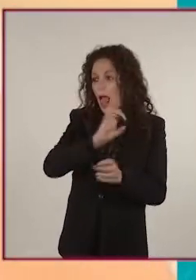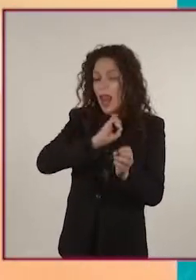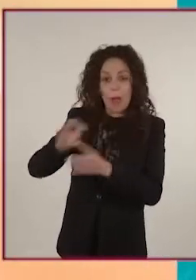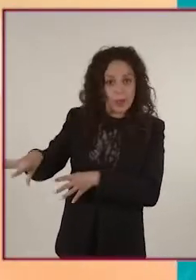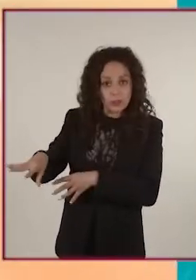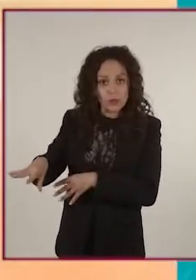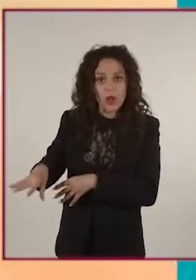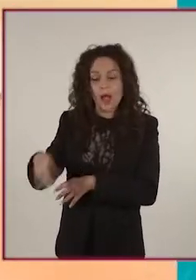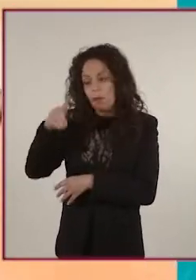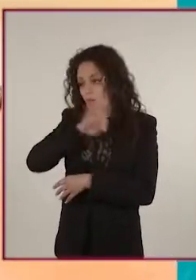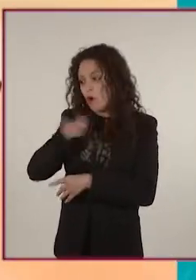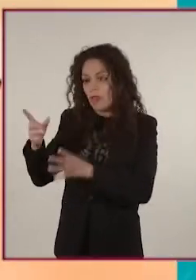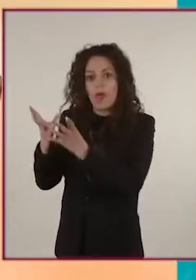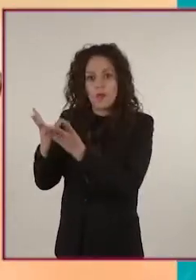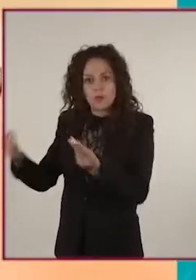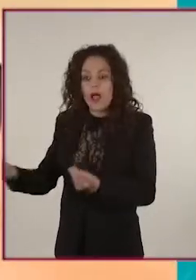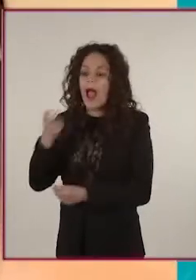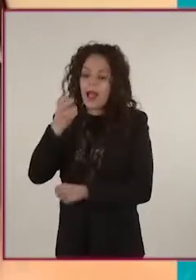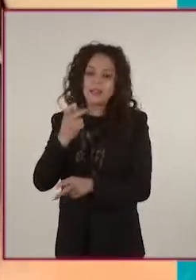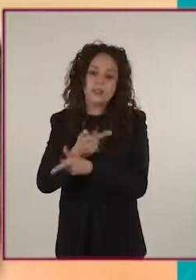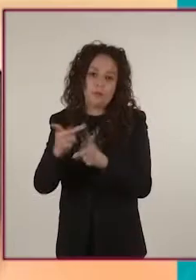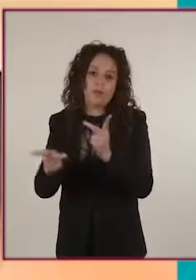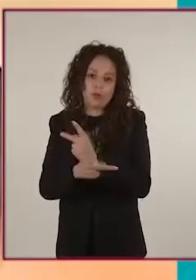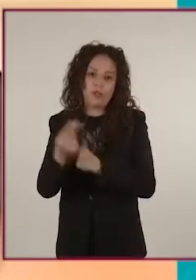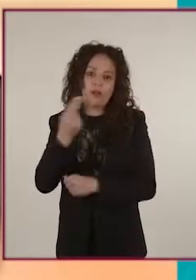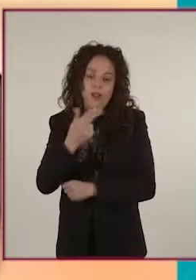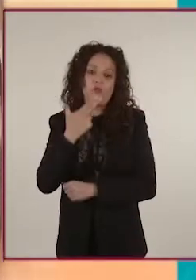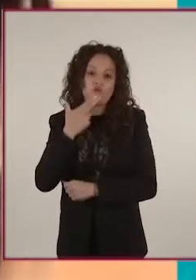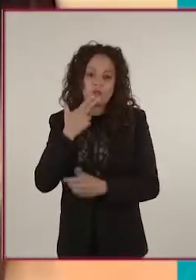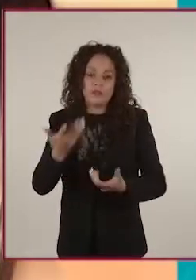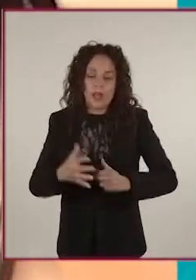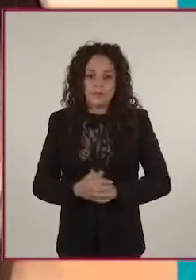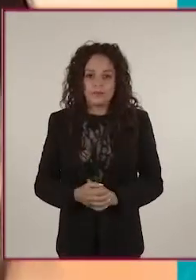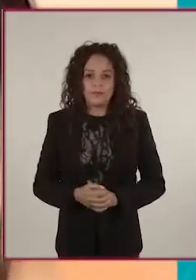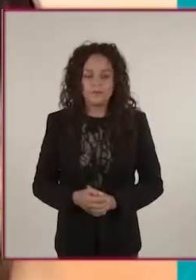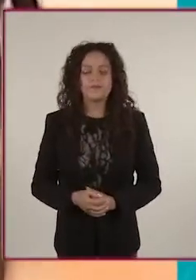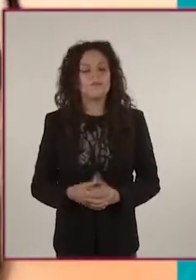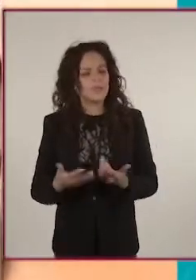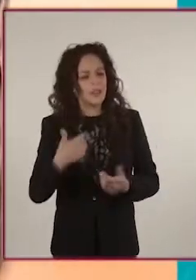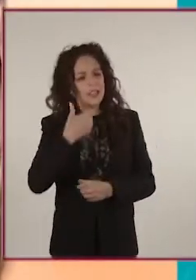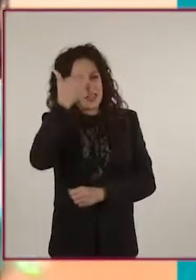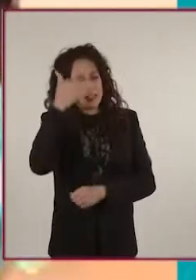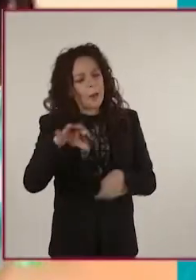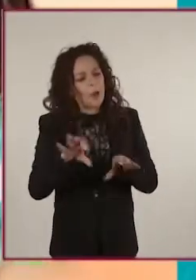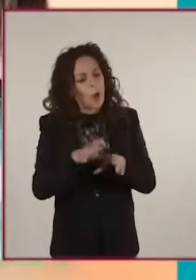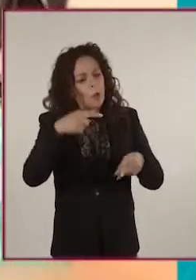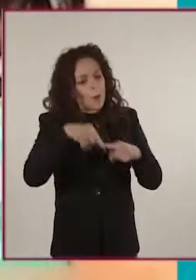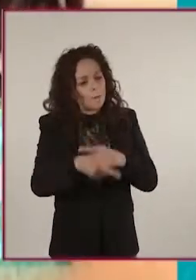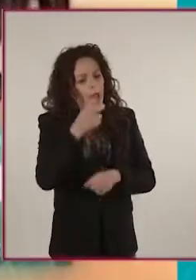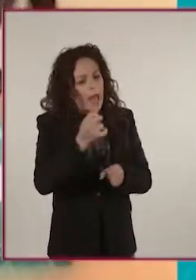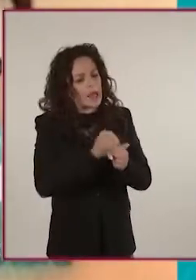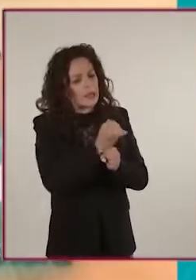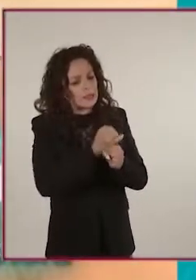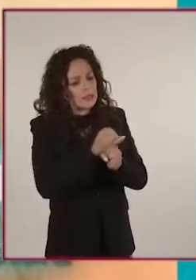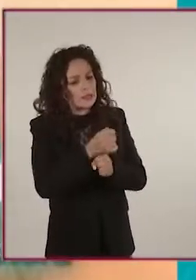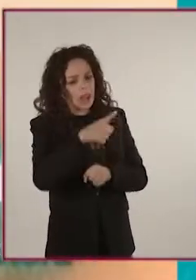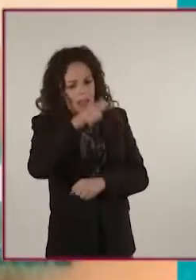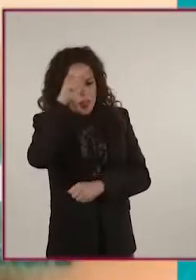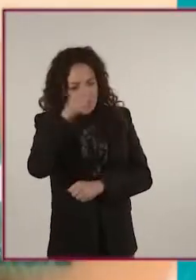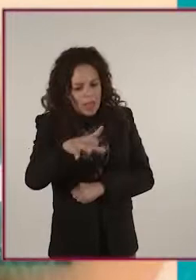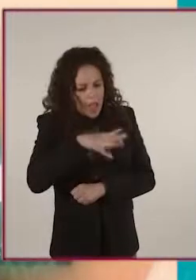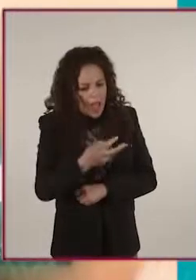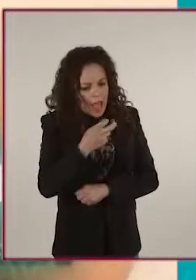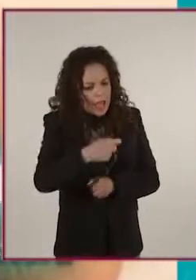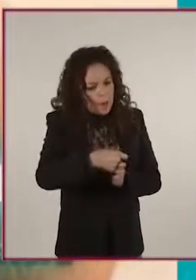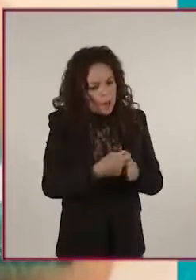de productos, ¿no? ¿Cómo empiezan esta investigación? ¿Cómo descubren esta bacteria? Porque digo, seguramente